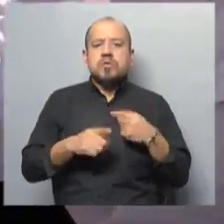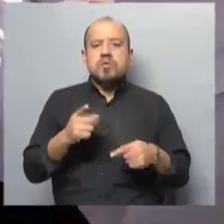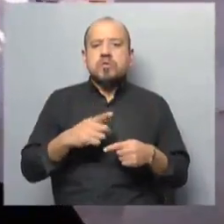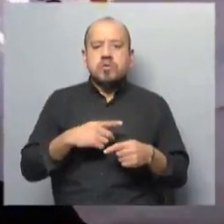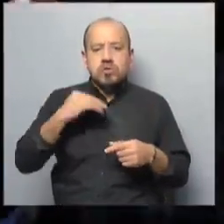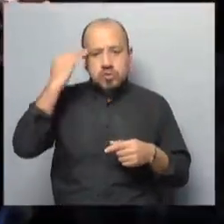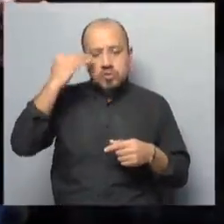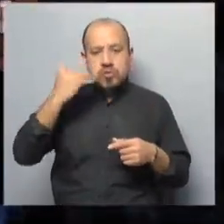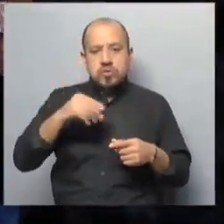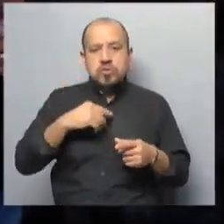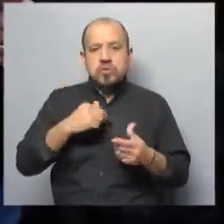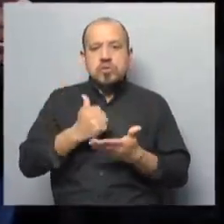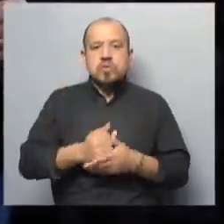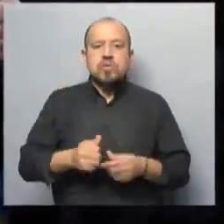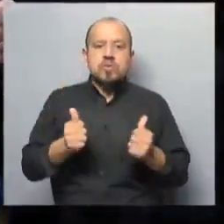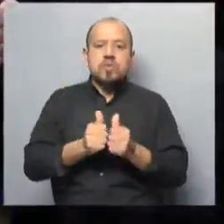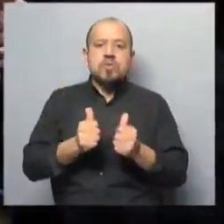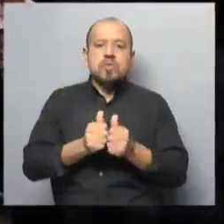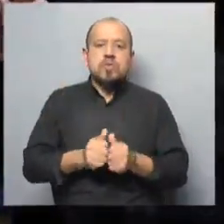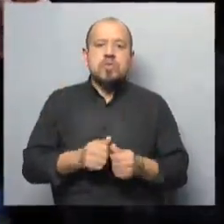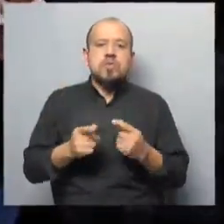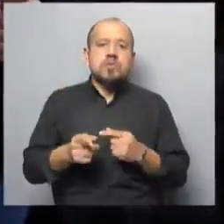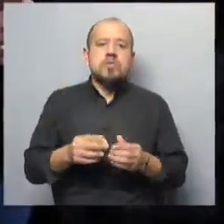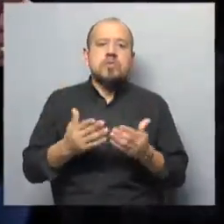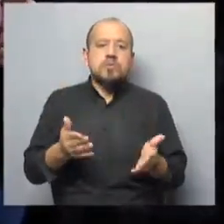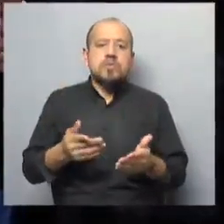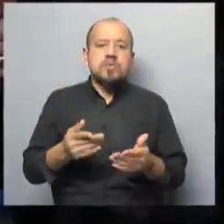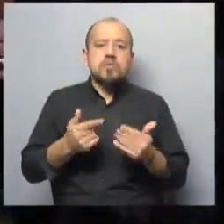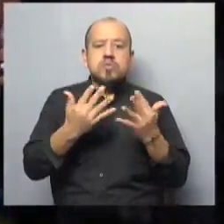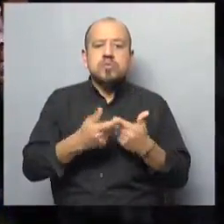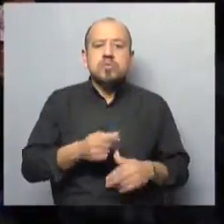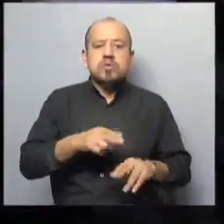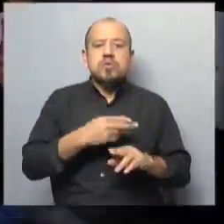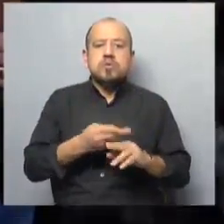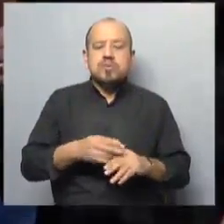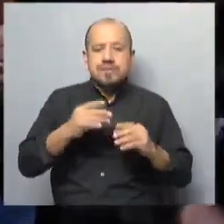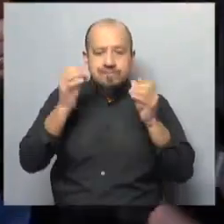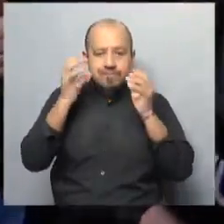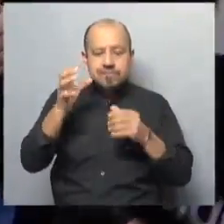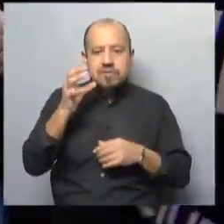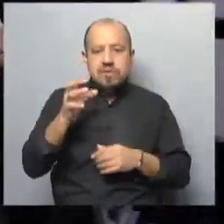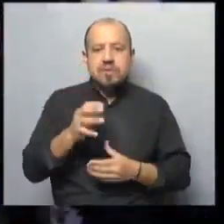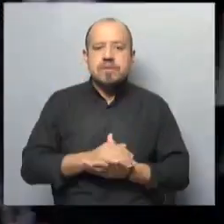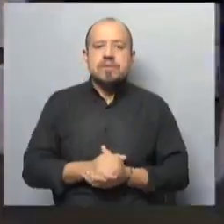estamos acompañándolos en esto que ellos entienden que es una reforma de terror.